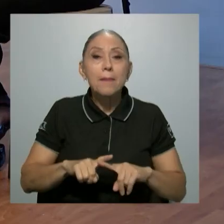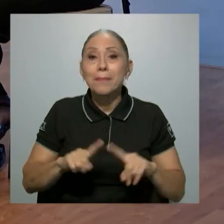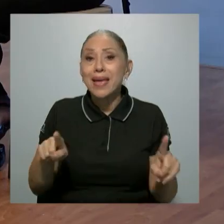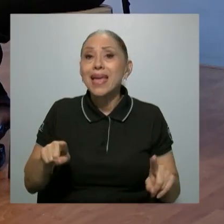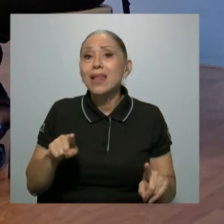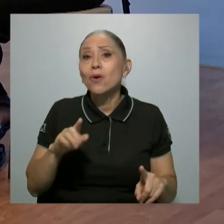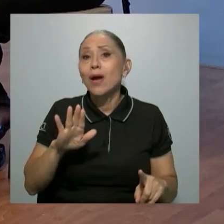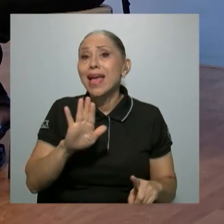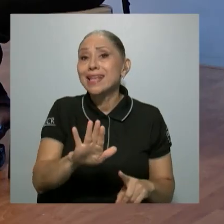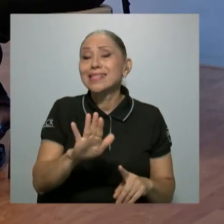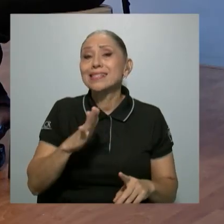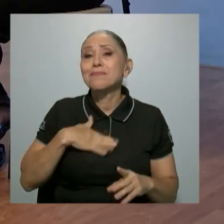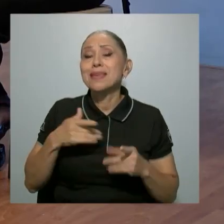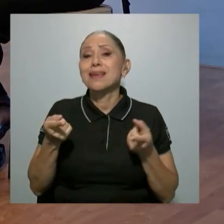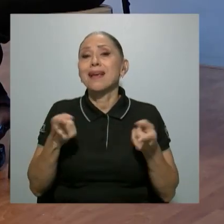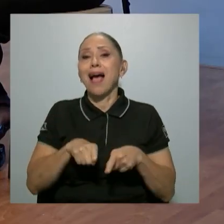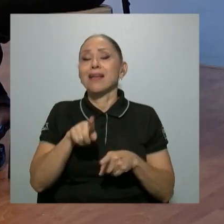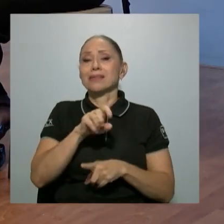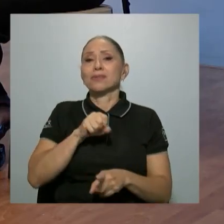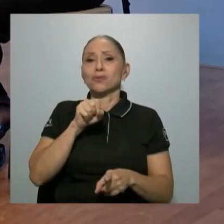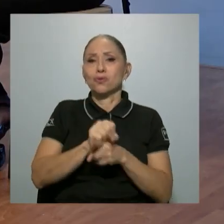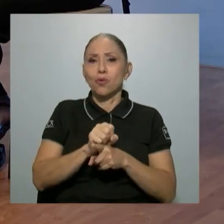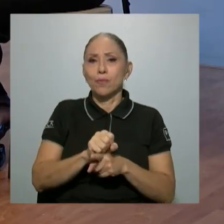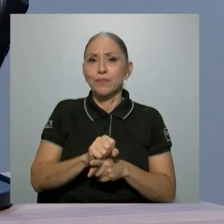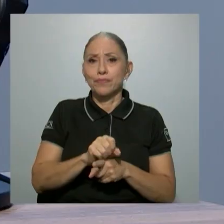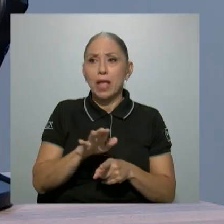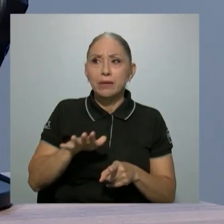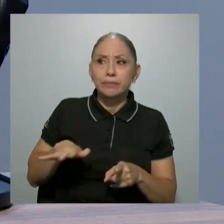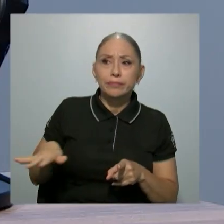es mi caso. El país